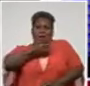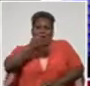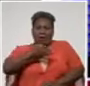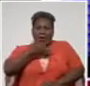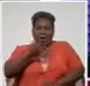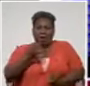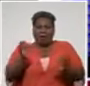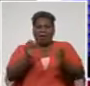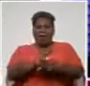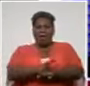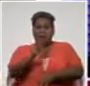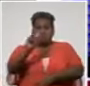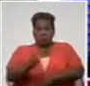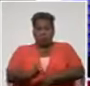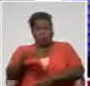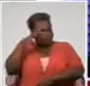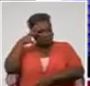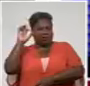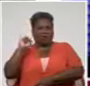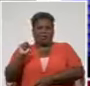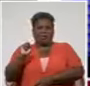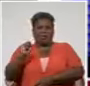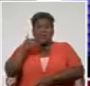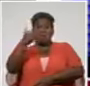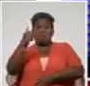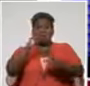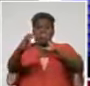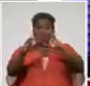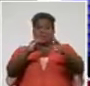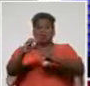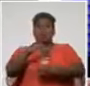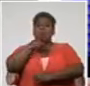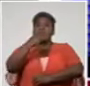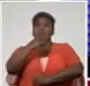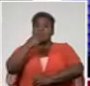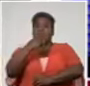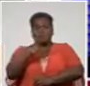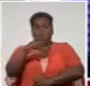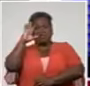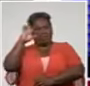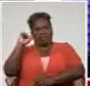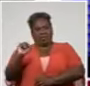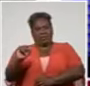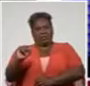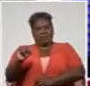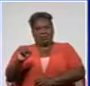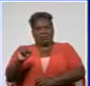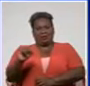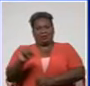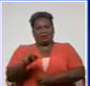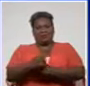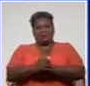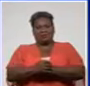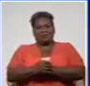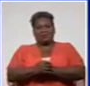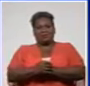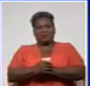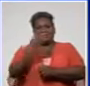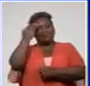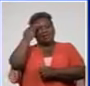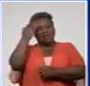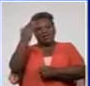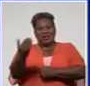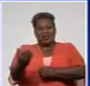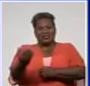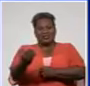que en la buena explicación, en la buena comunicación con la autoridad que puede estar optando contigo a esa hora de la noche, tiene que haber un entendimiento. Muchísimas gracias, Góngora, por